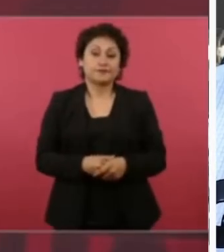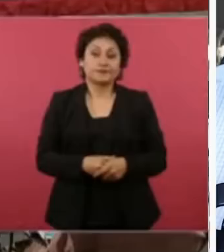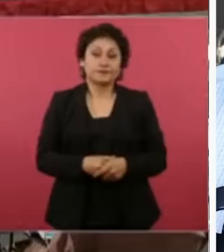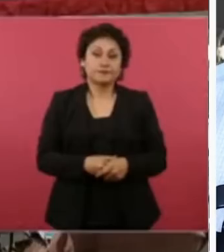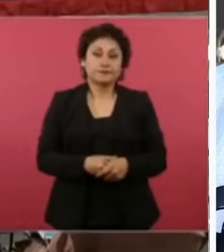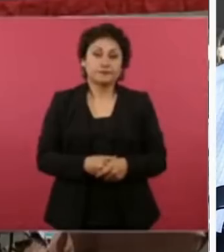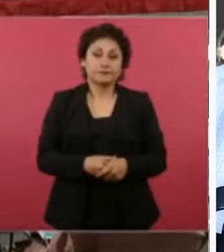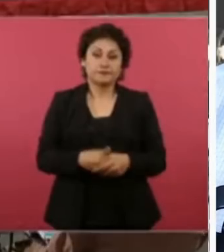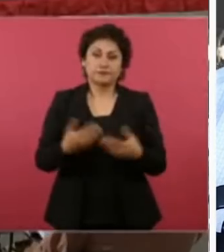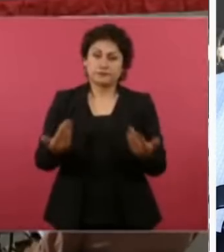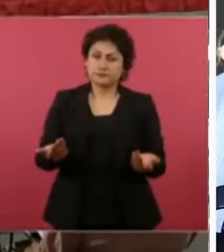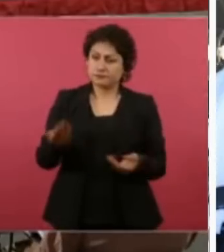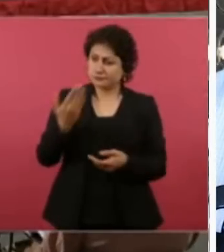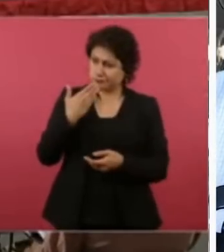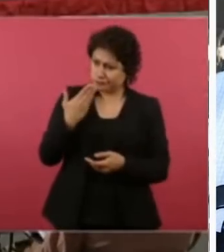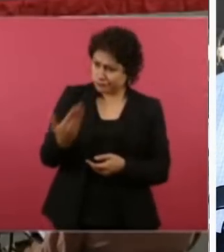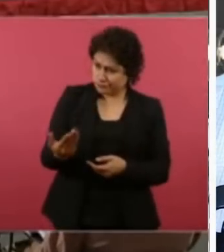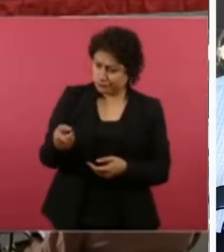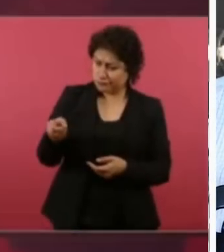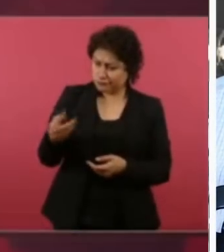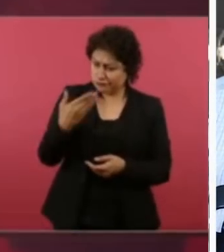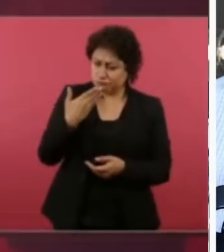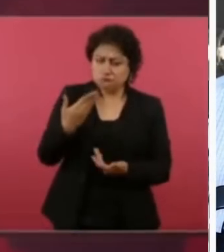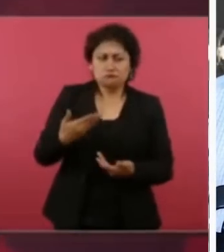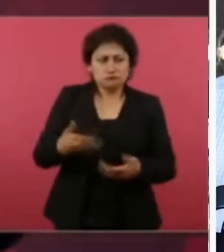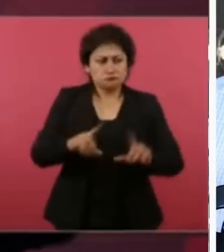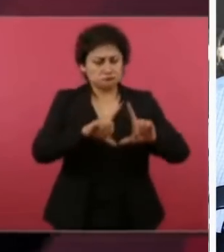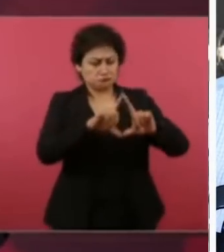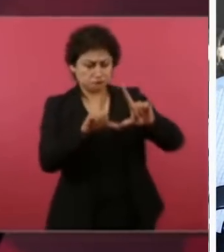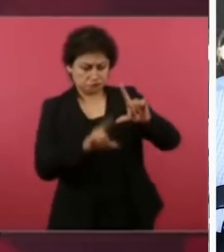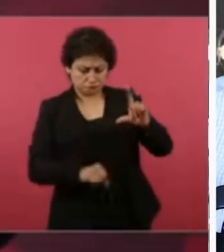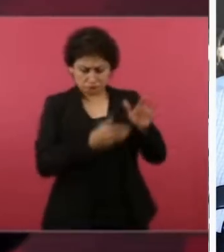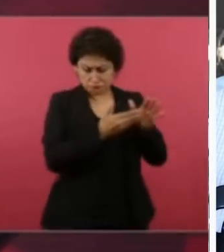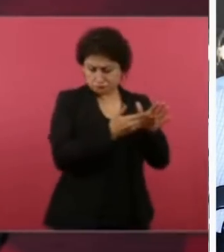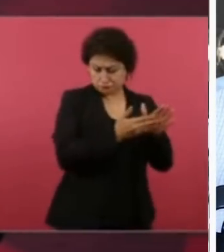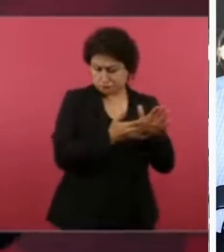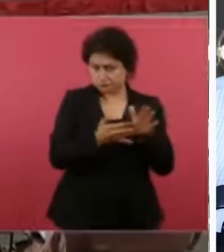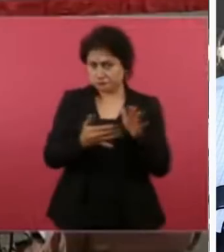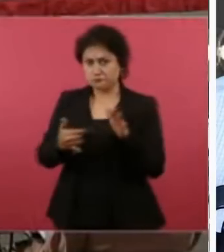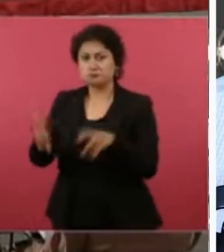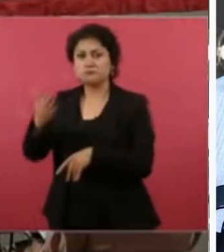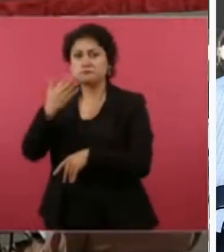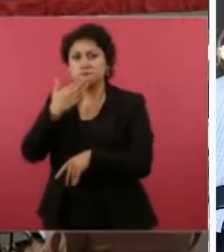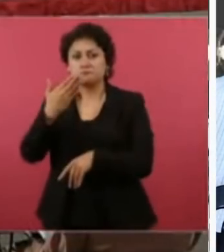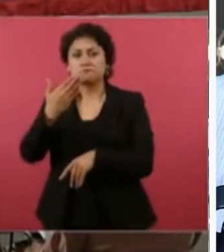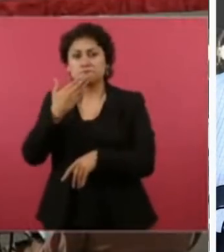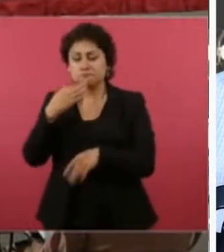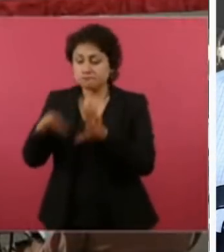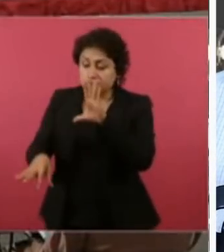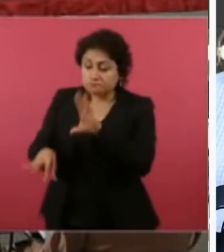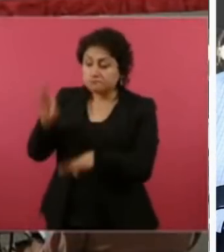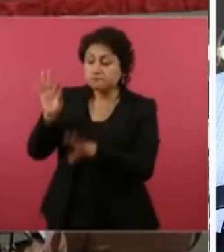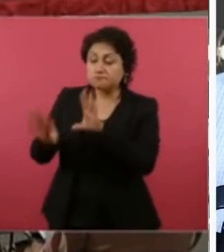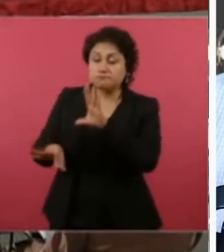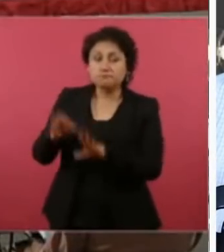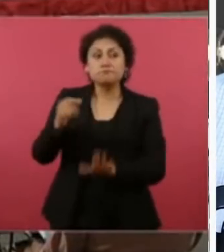Amigos y amigas, vamos a ir a la conferencia este 19 de julio 2023.